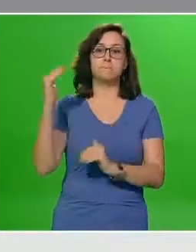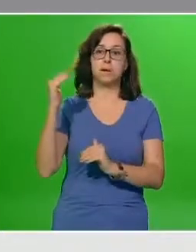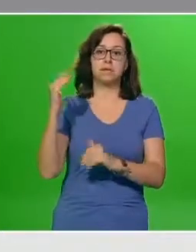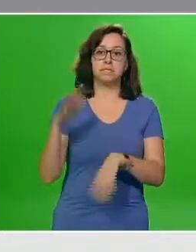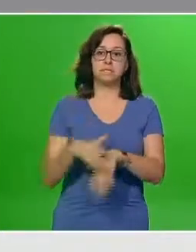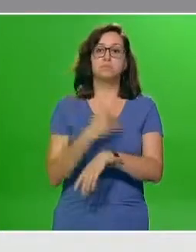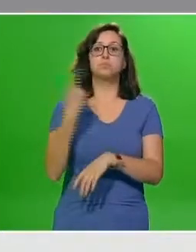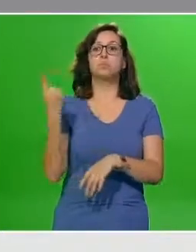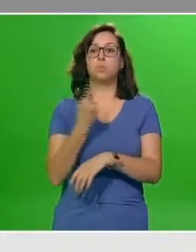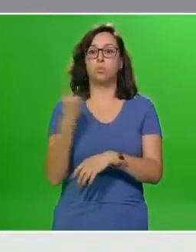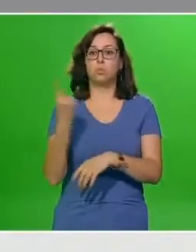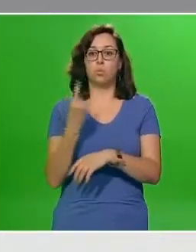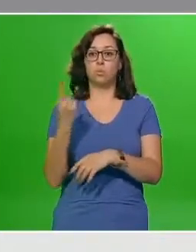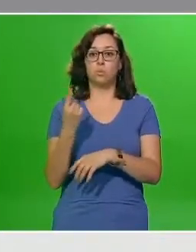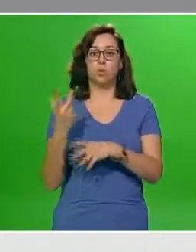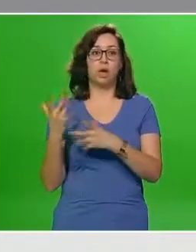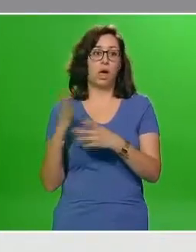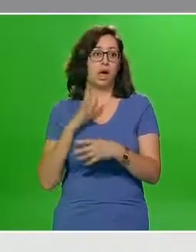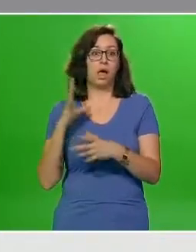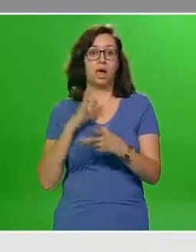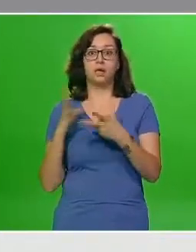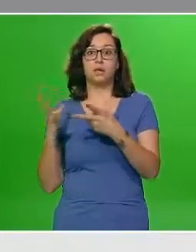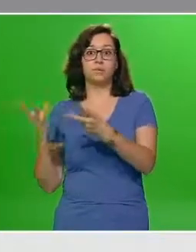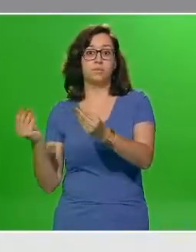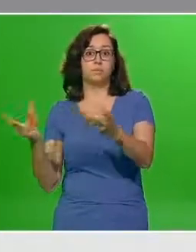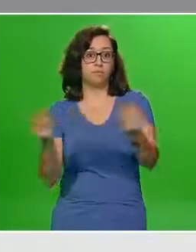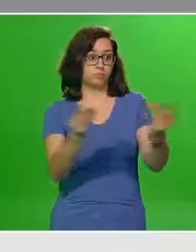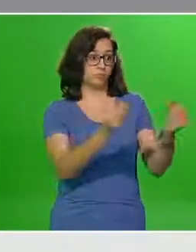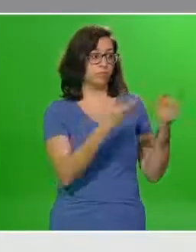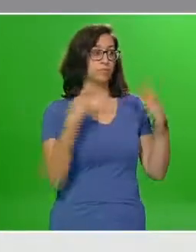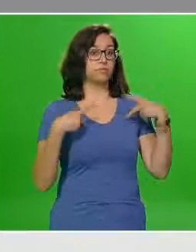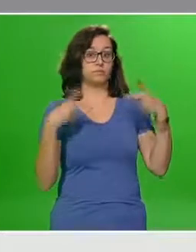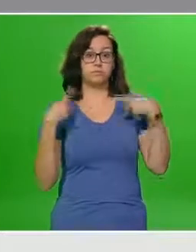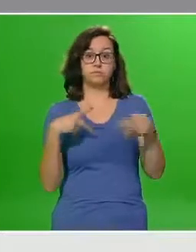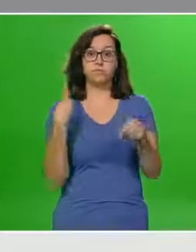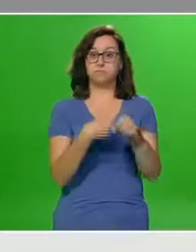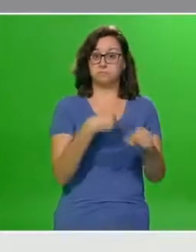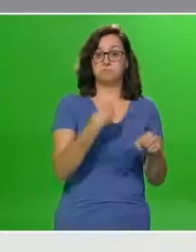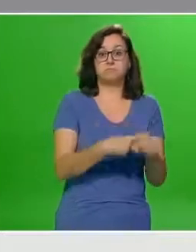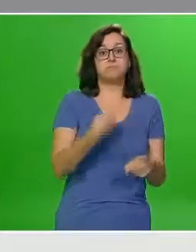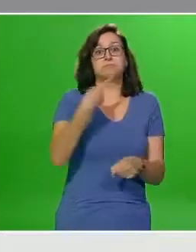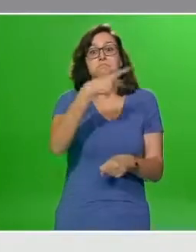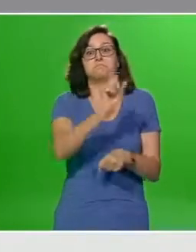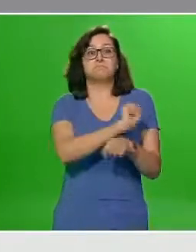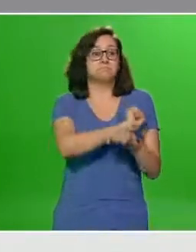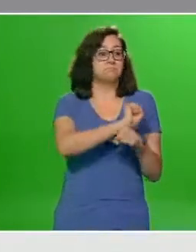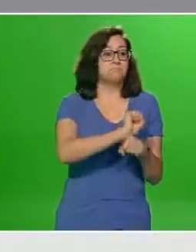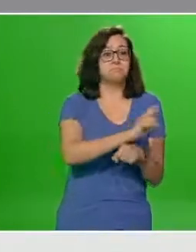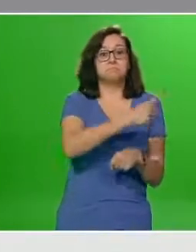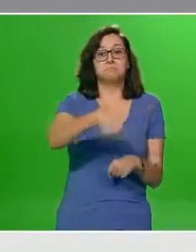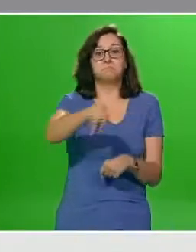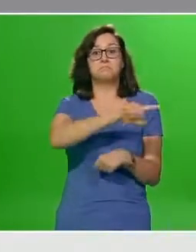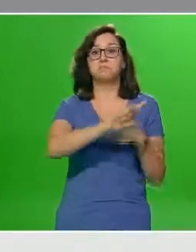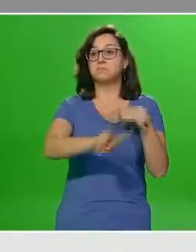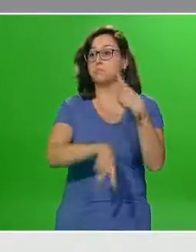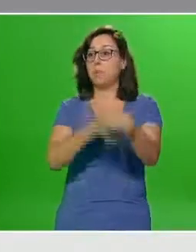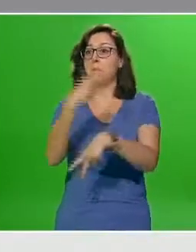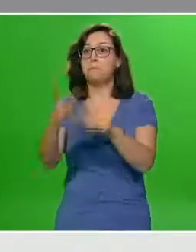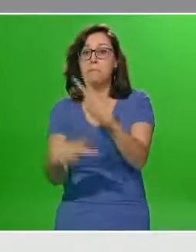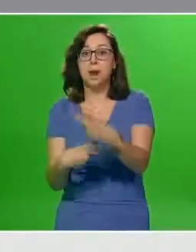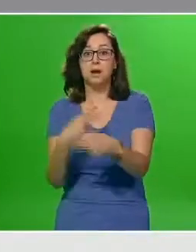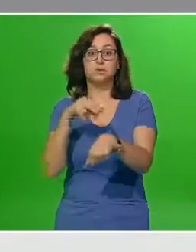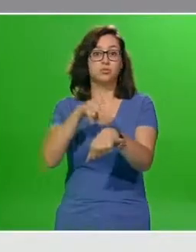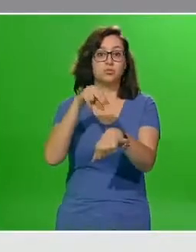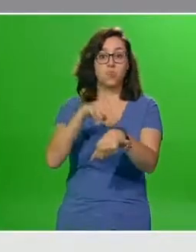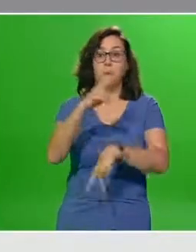el número importante de casos que hay con sintomatología muy leve y por lo tanto tal vez no acuden a un centro de